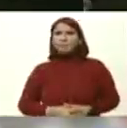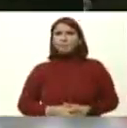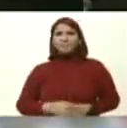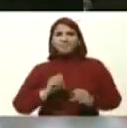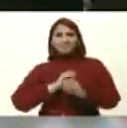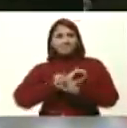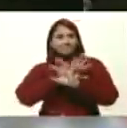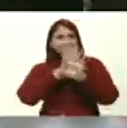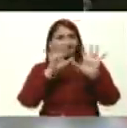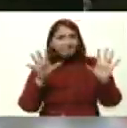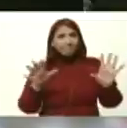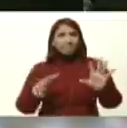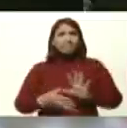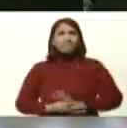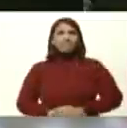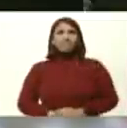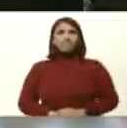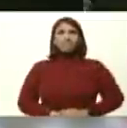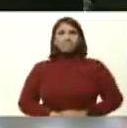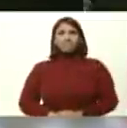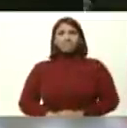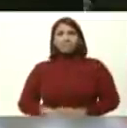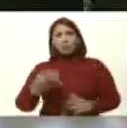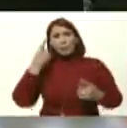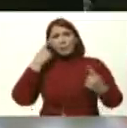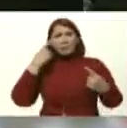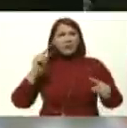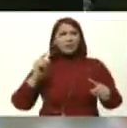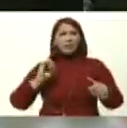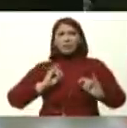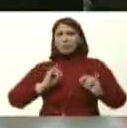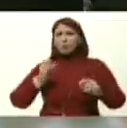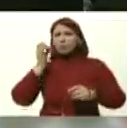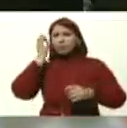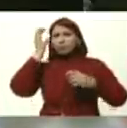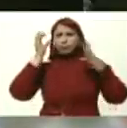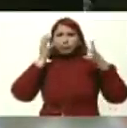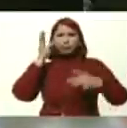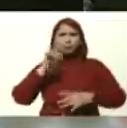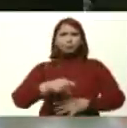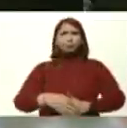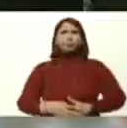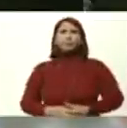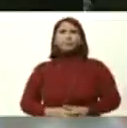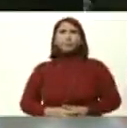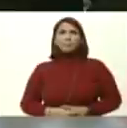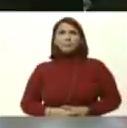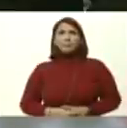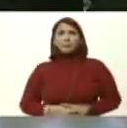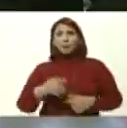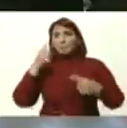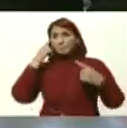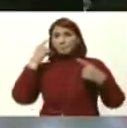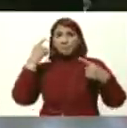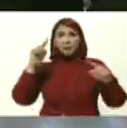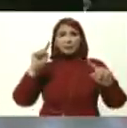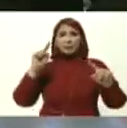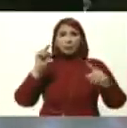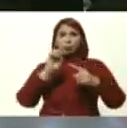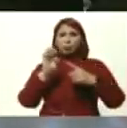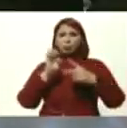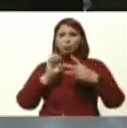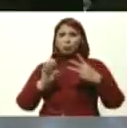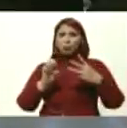aclarar, perdimos la iniciativa, perdimos la estrategia, y bueno,